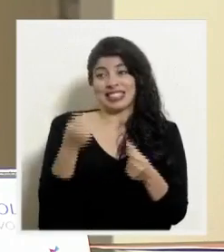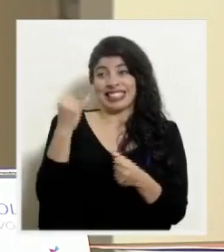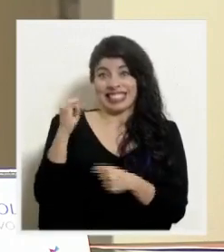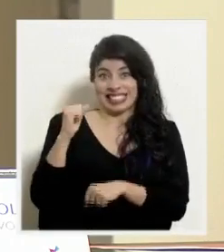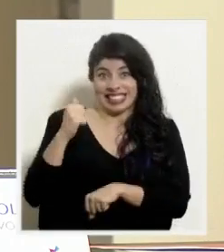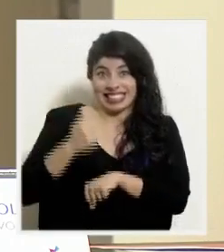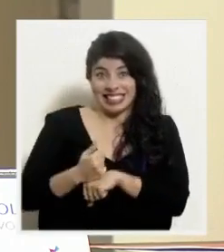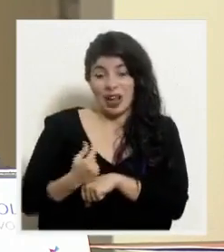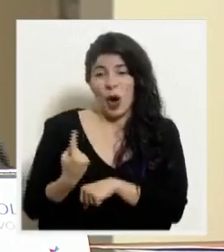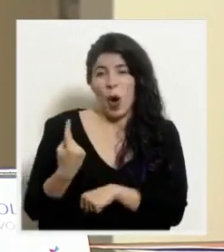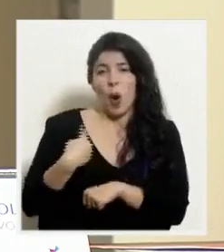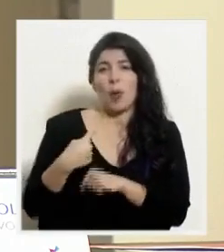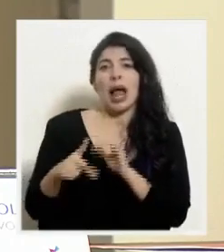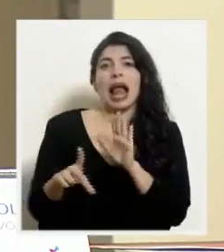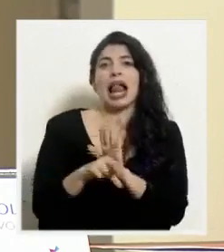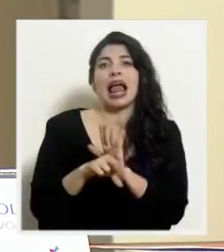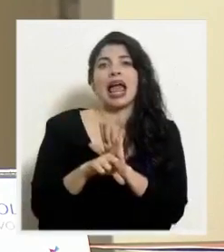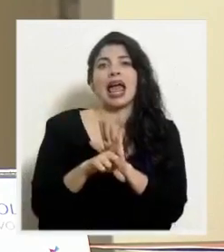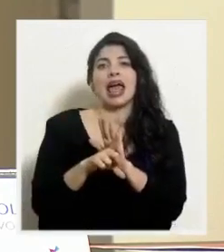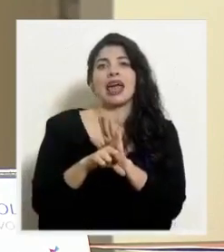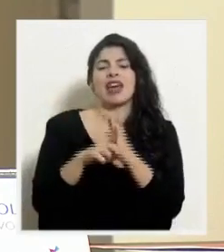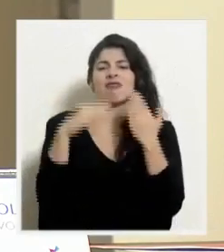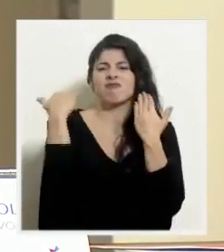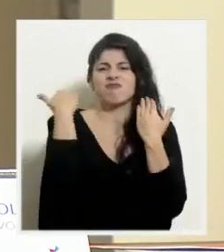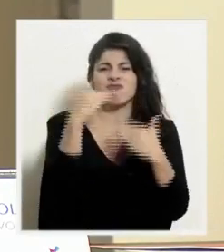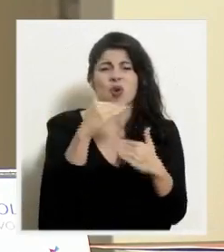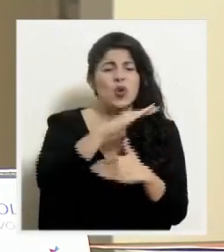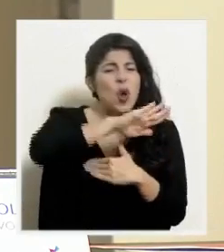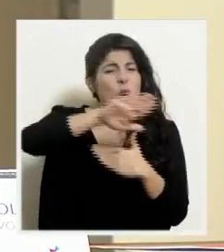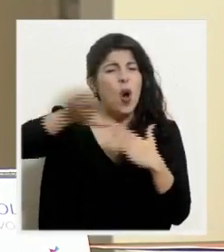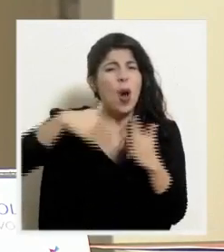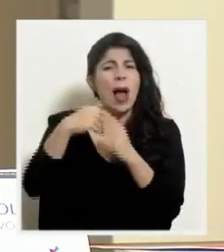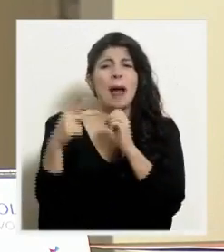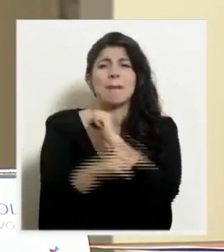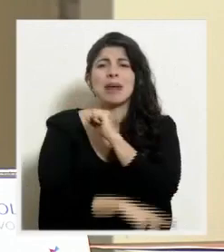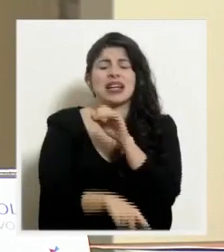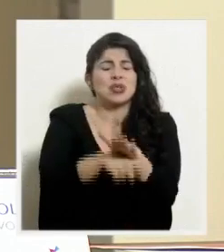obligaría jurídicamente a paralizar el país de un solo momento.